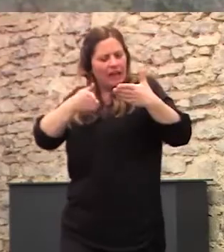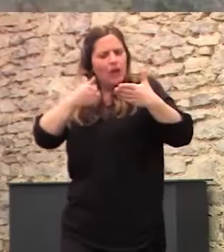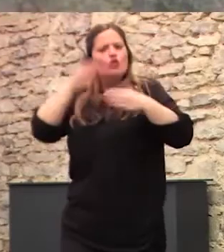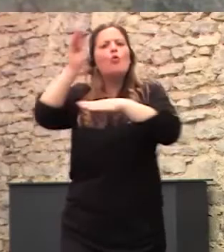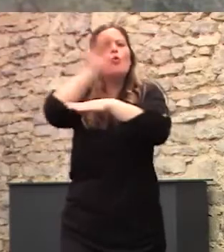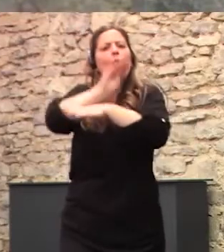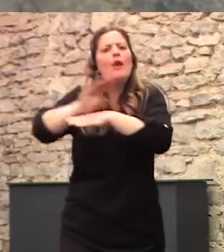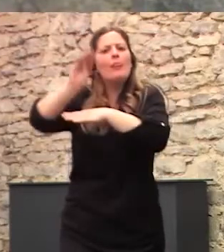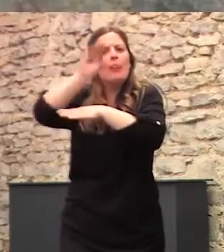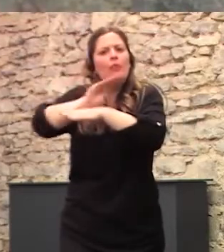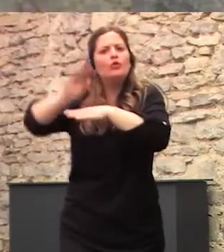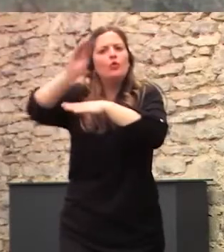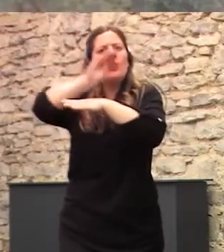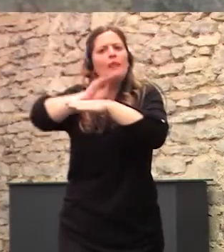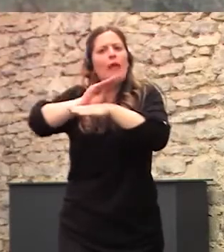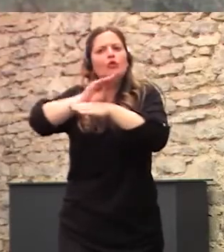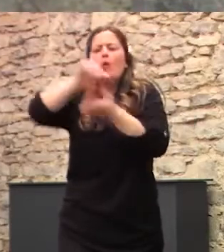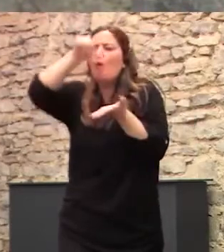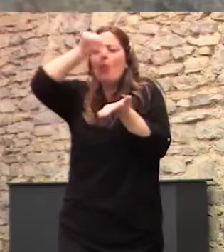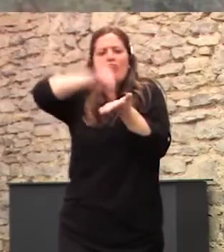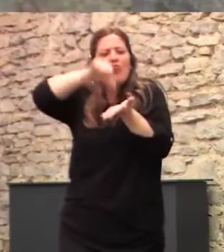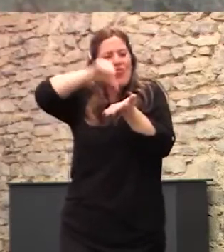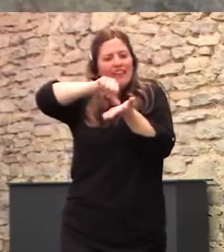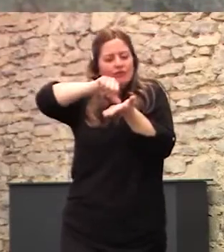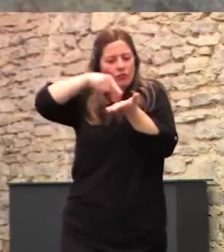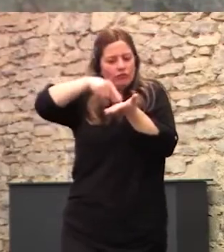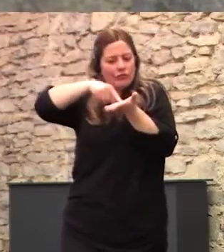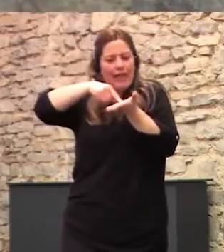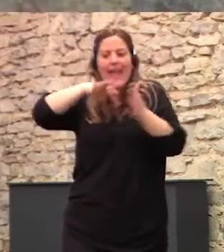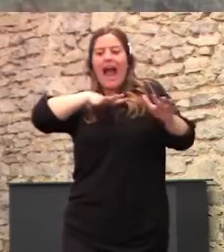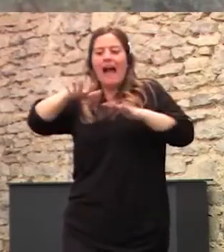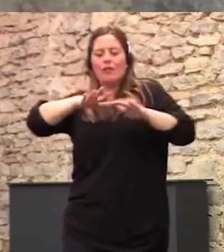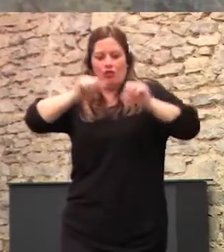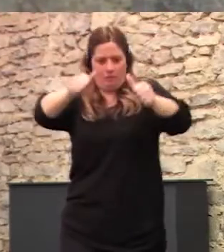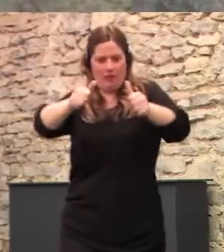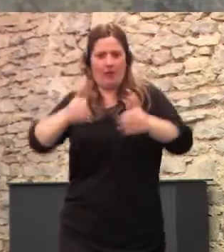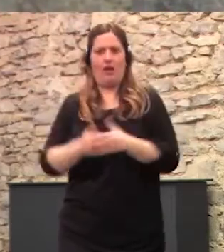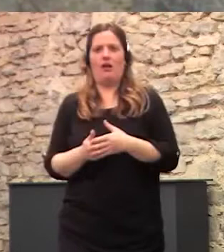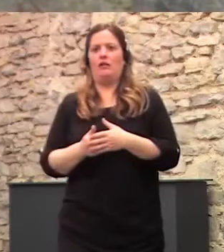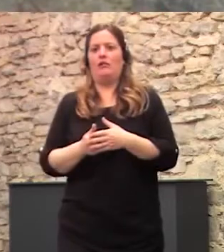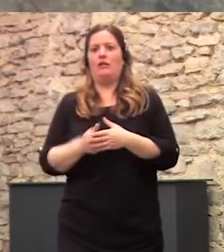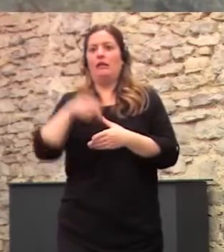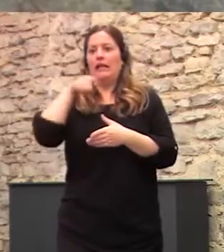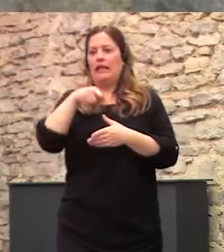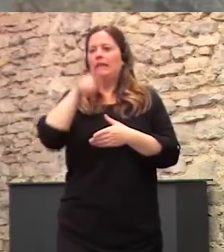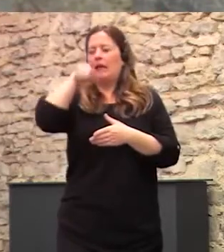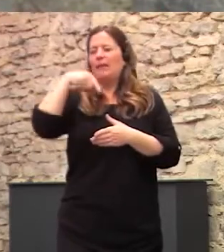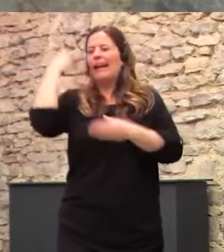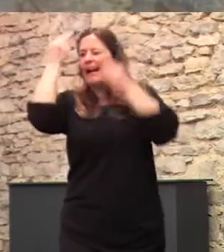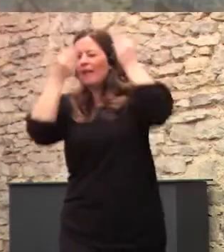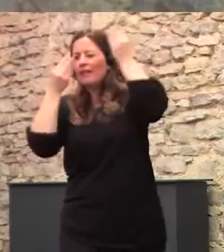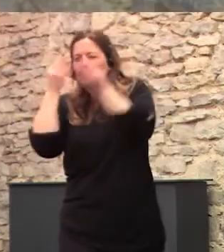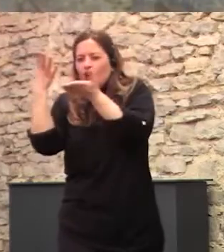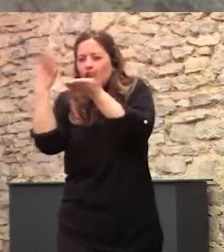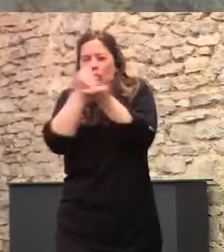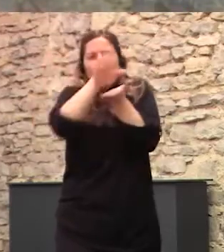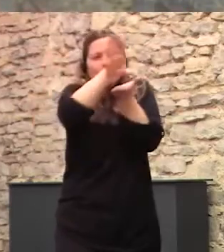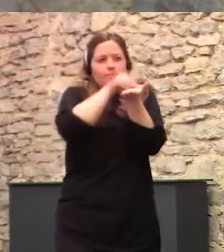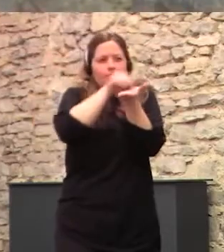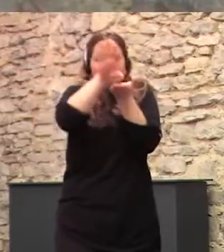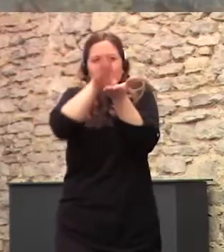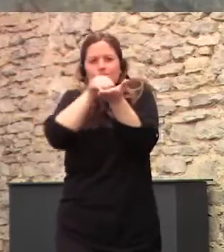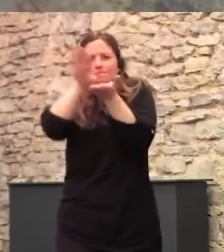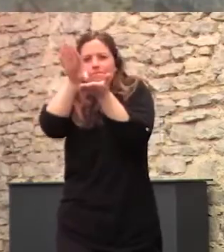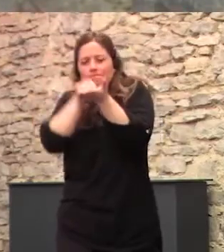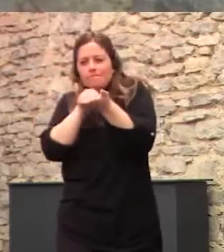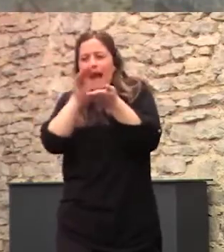como el centro de nuestra acción, y estamos, bueno, vamos ahí intentando recoger las reflexiones, las estamos apuntando, algún día